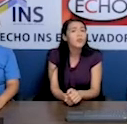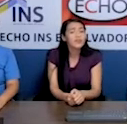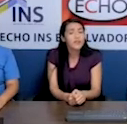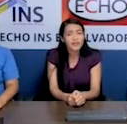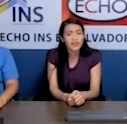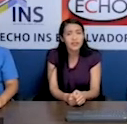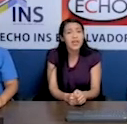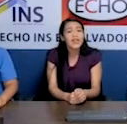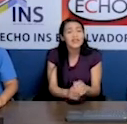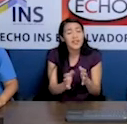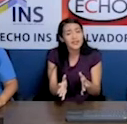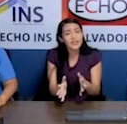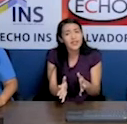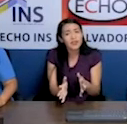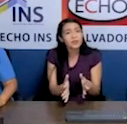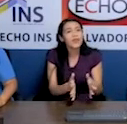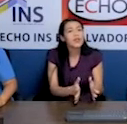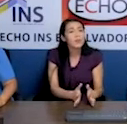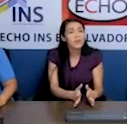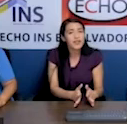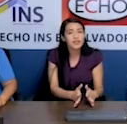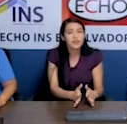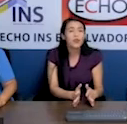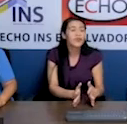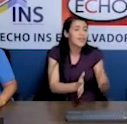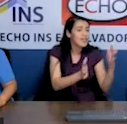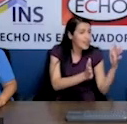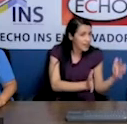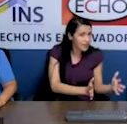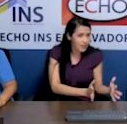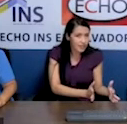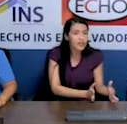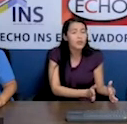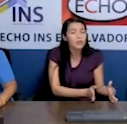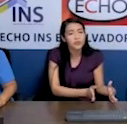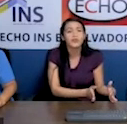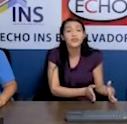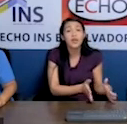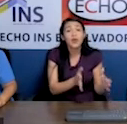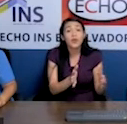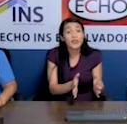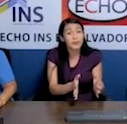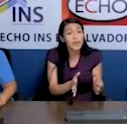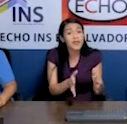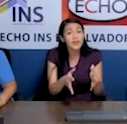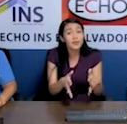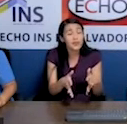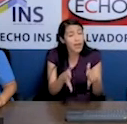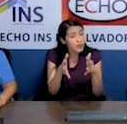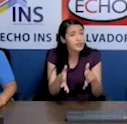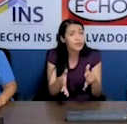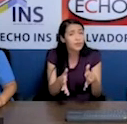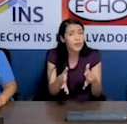Los anticonvulsivantes están descritos para aquellos pacientes o que ya tengan antecedentes de convulsiones o que también